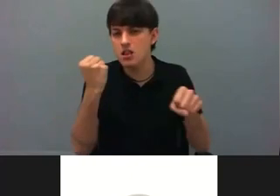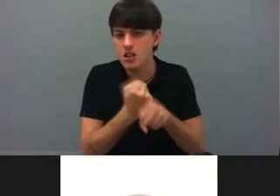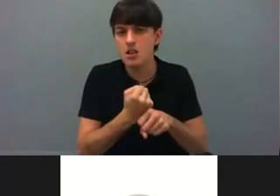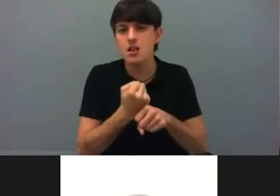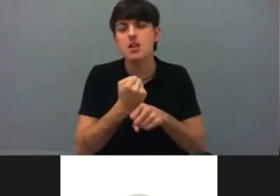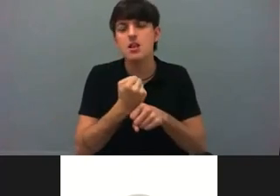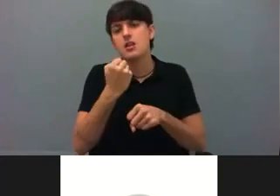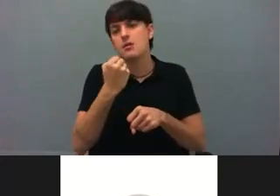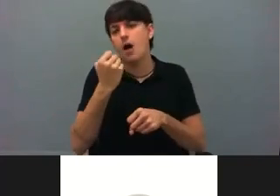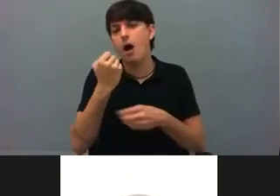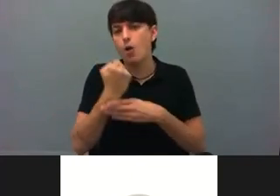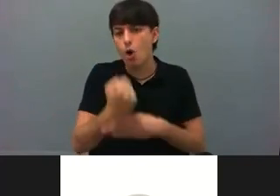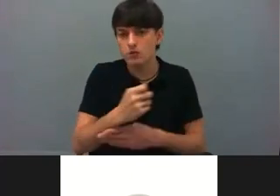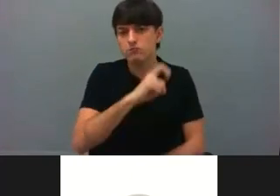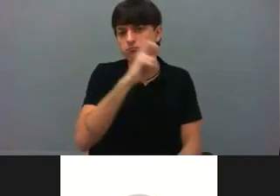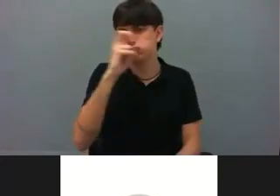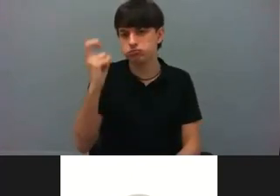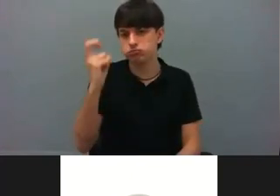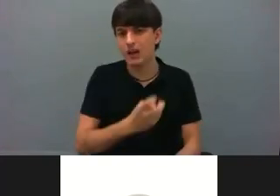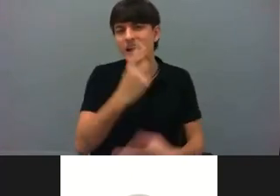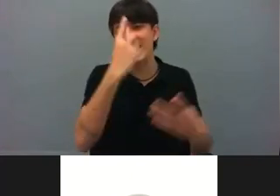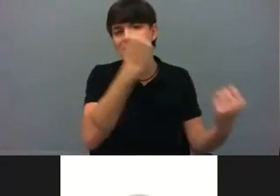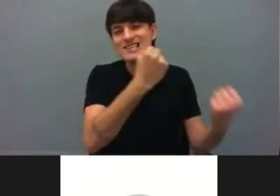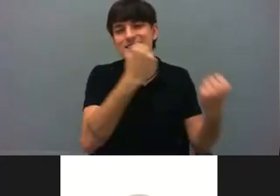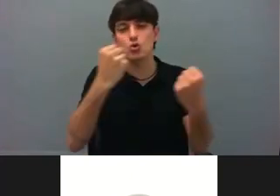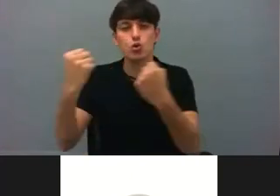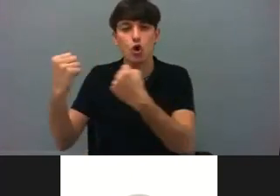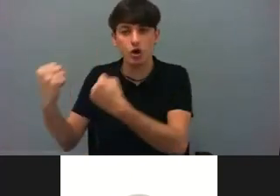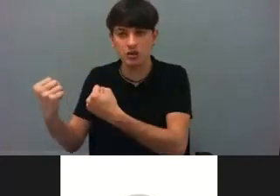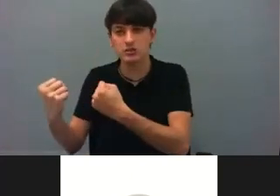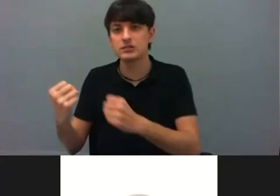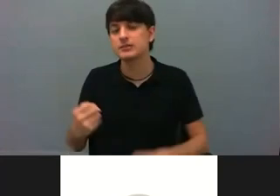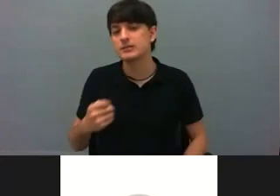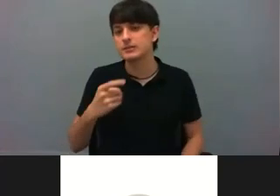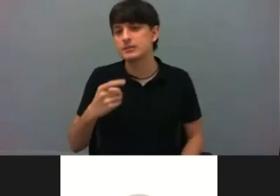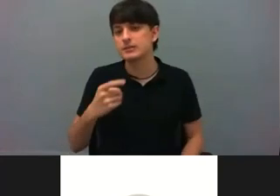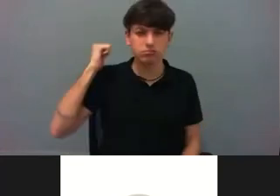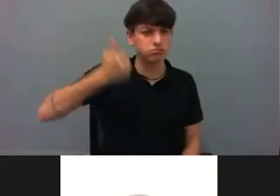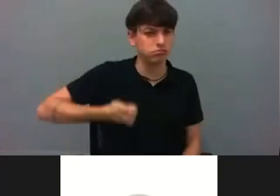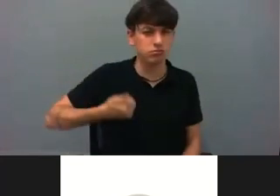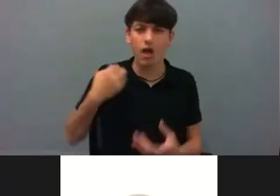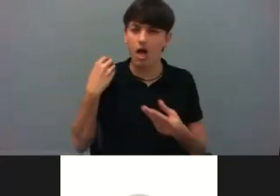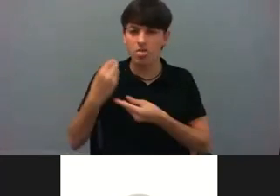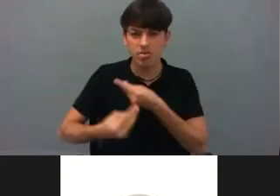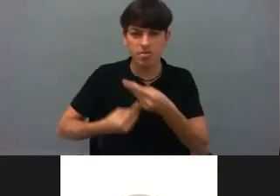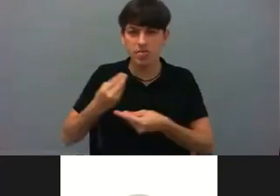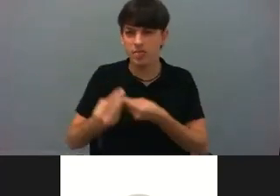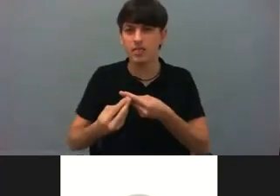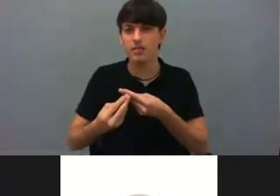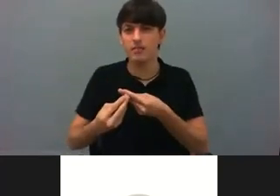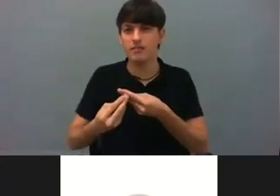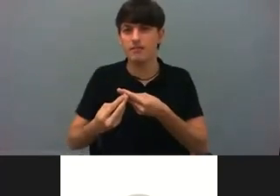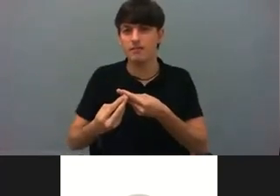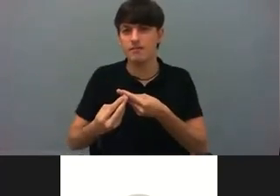de apoyo de las instituciones, y esa incidencia que llevas haciendo, porque evidentemente la CUME